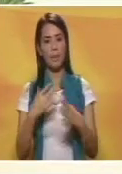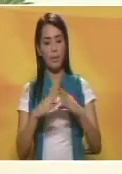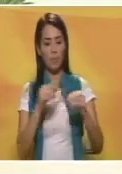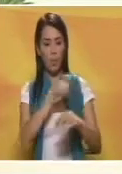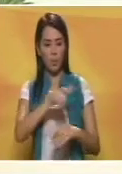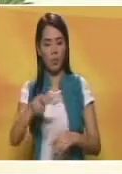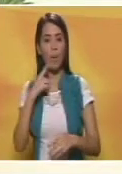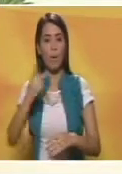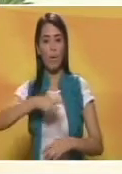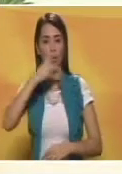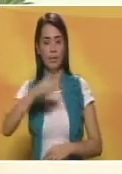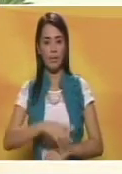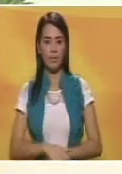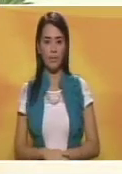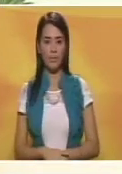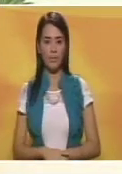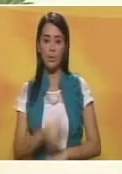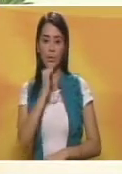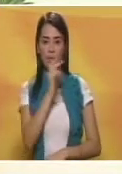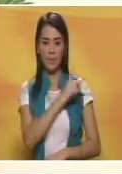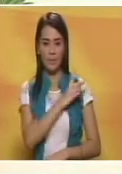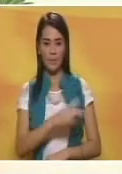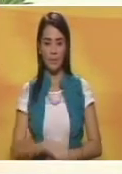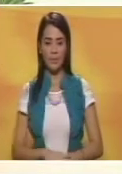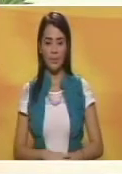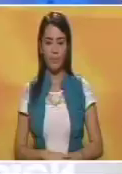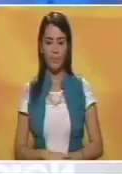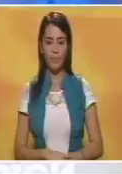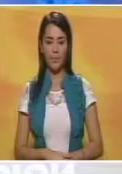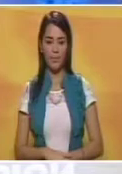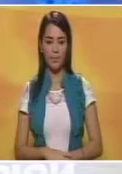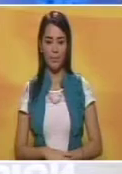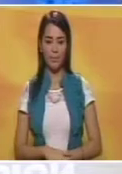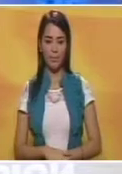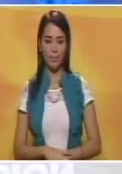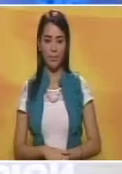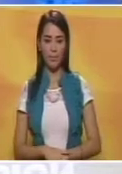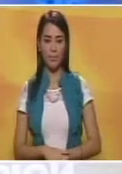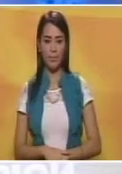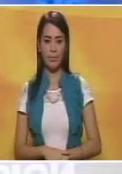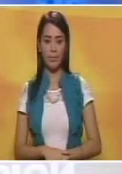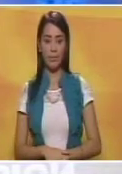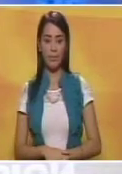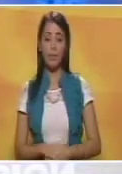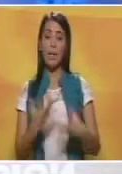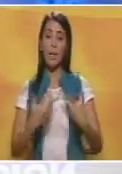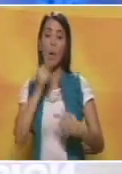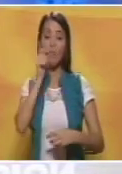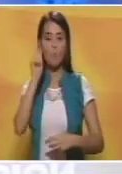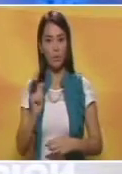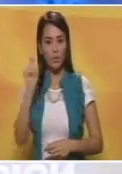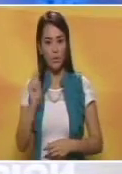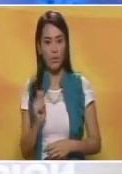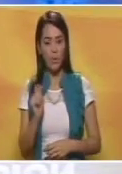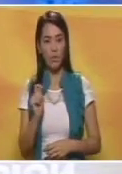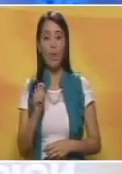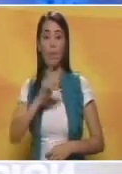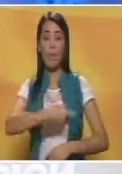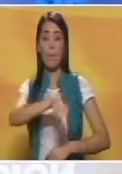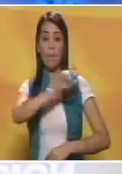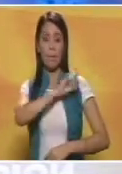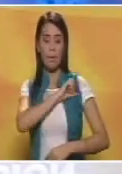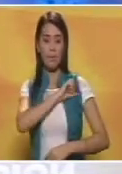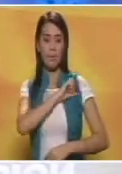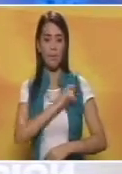políticos desde carmelita y flores noticiero venevisión el eurodiputado del partido popular de españa agustín díaz